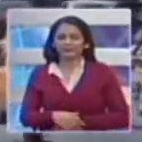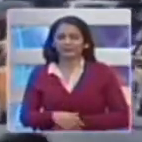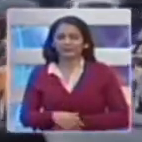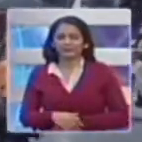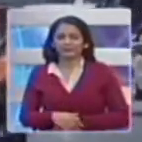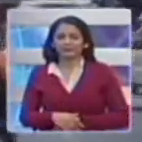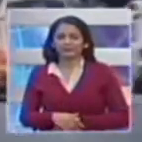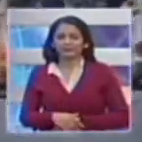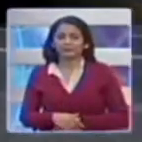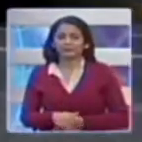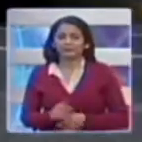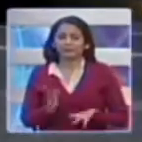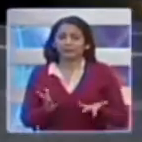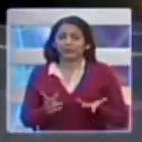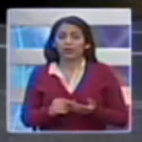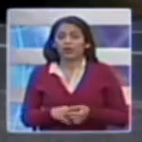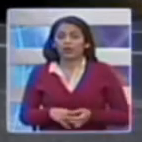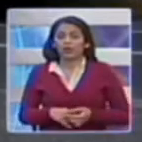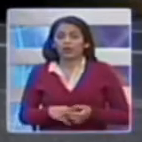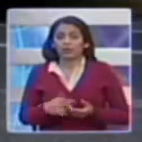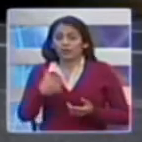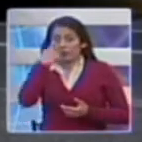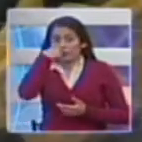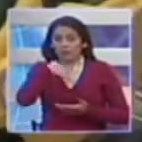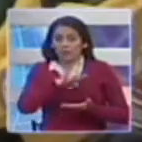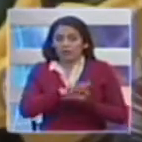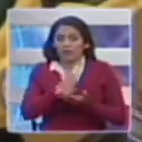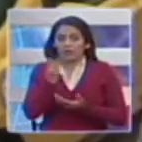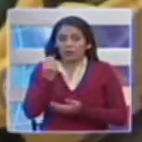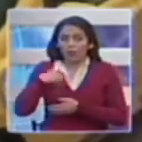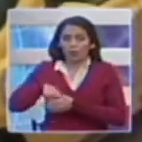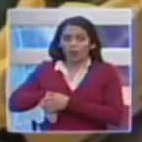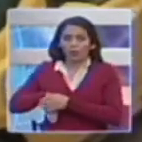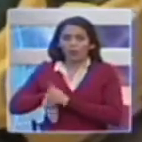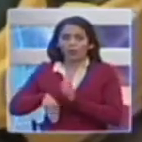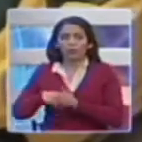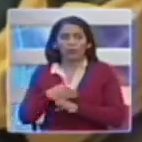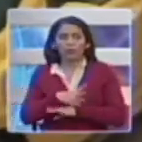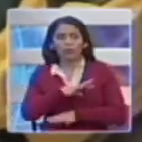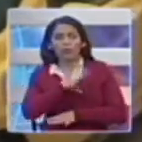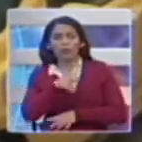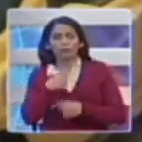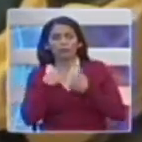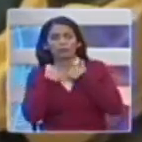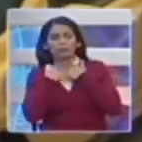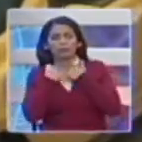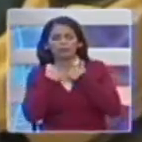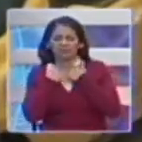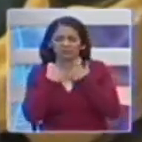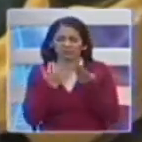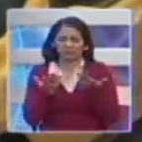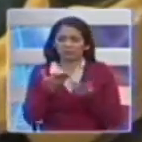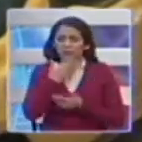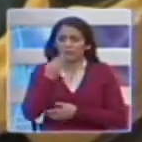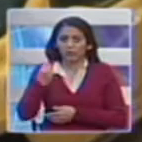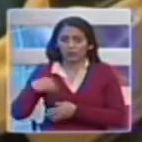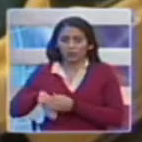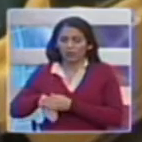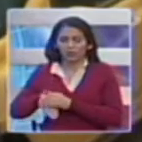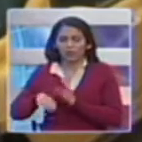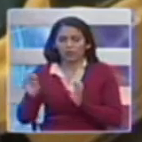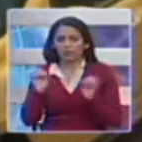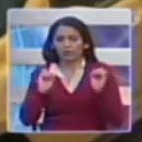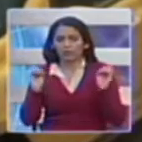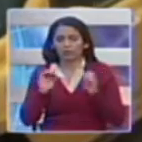conductores evitarán robos, pues no llevarán dinero en efectivo. Me evito tener el dinero en efectivo, no tengo que buscar un cajero,